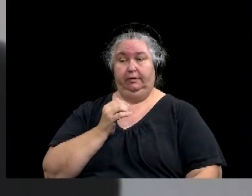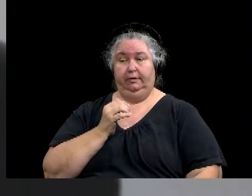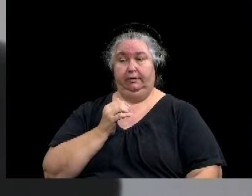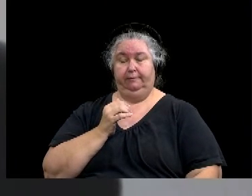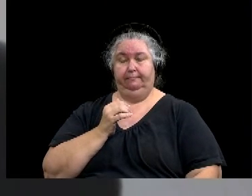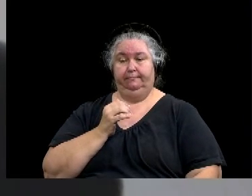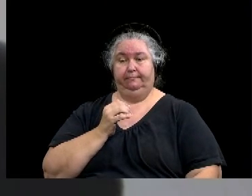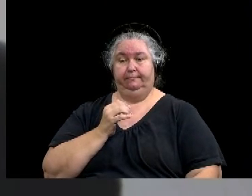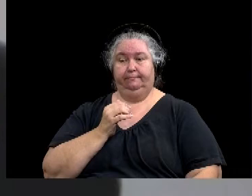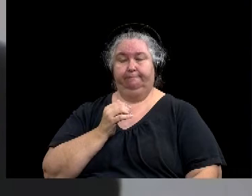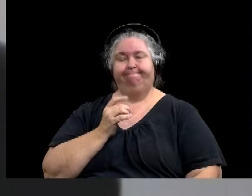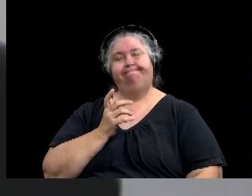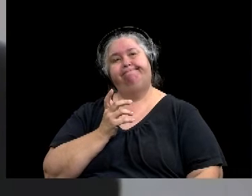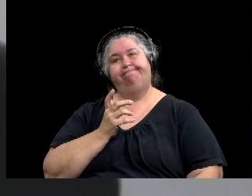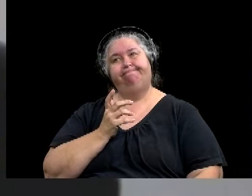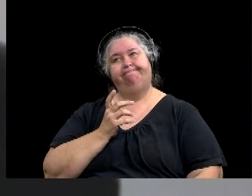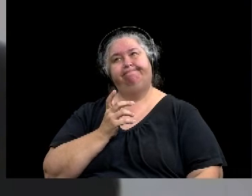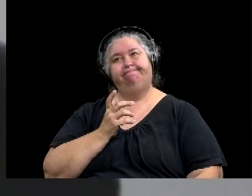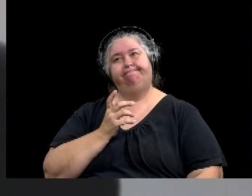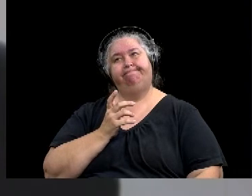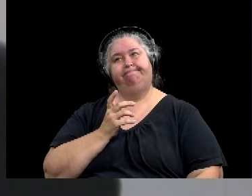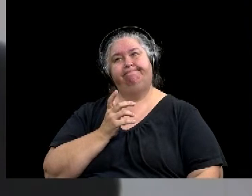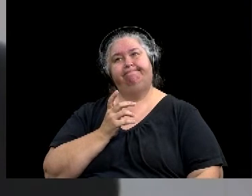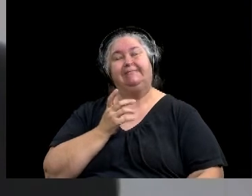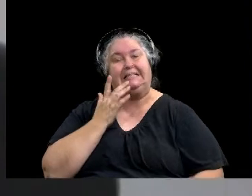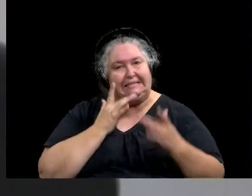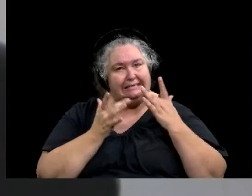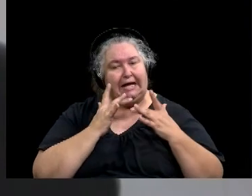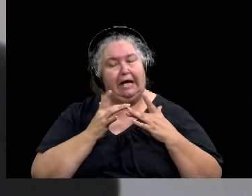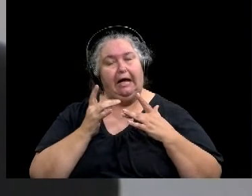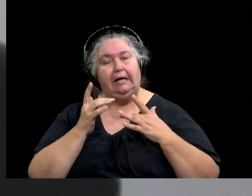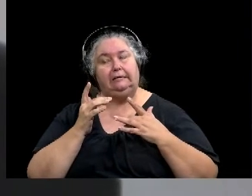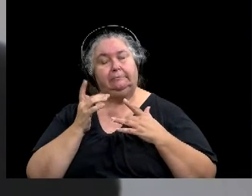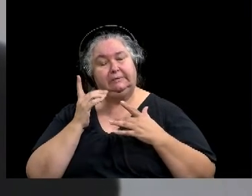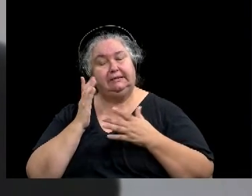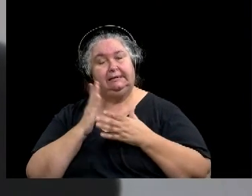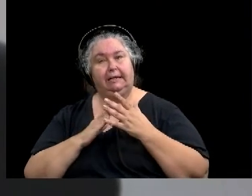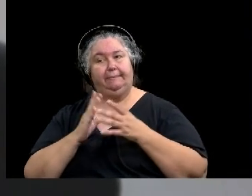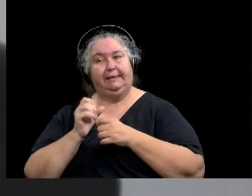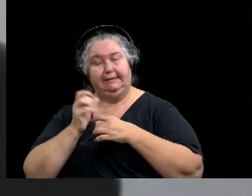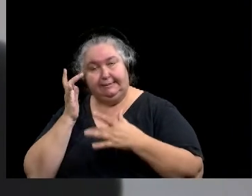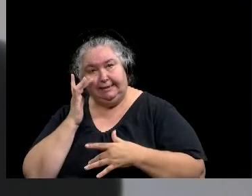empleados y tenemos ampliados y tenemos están muy